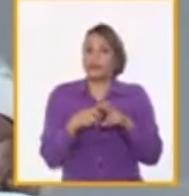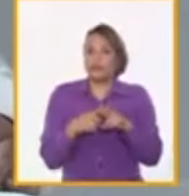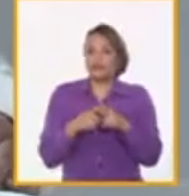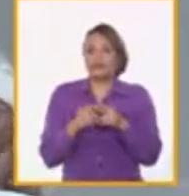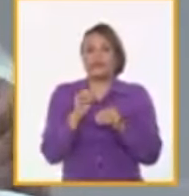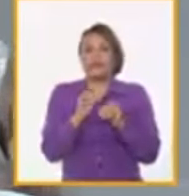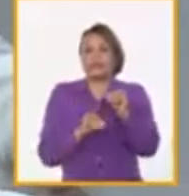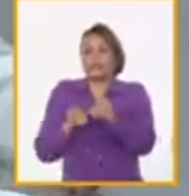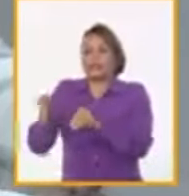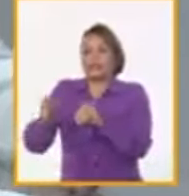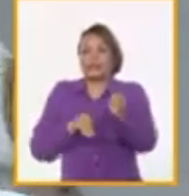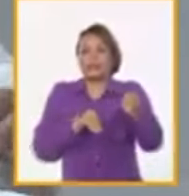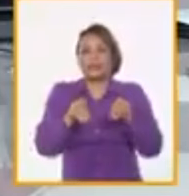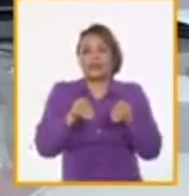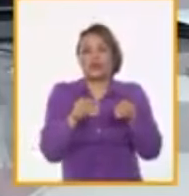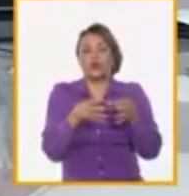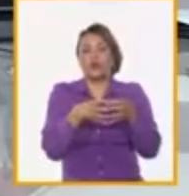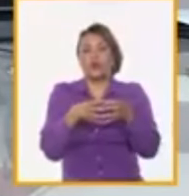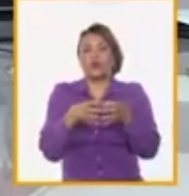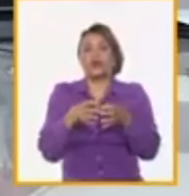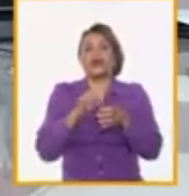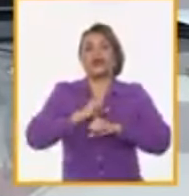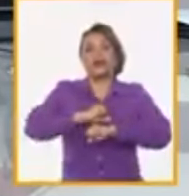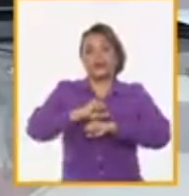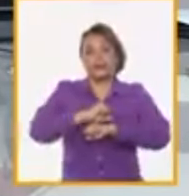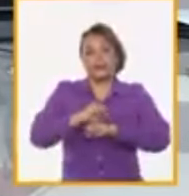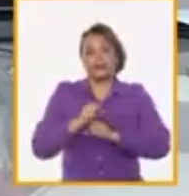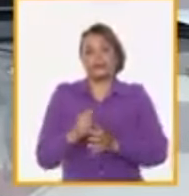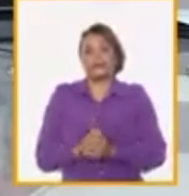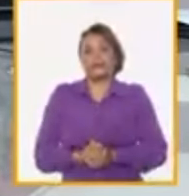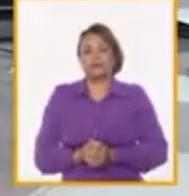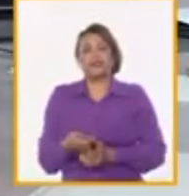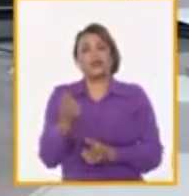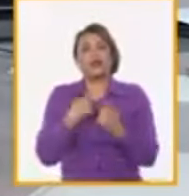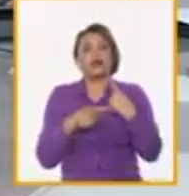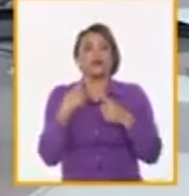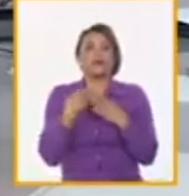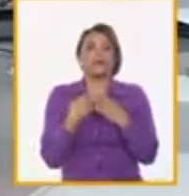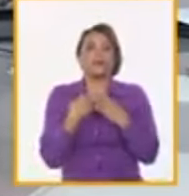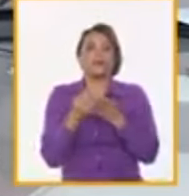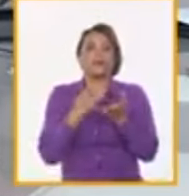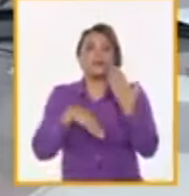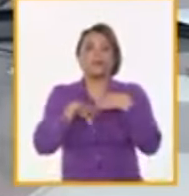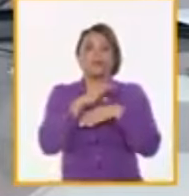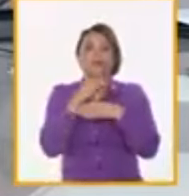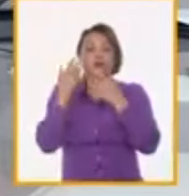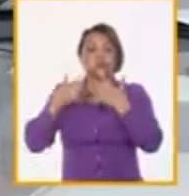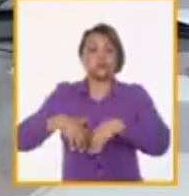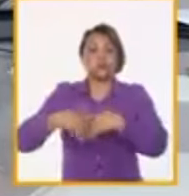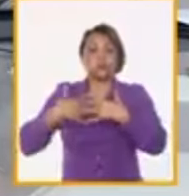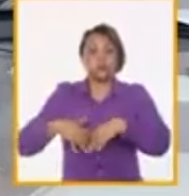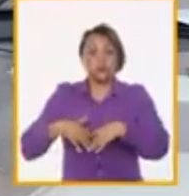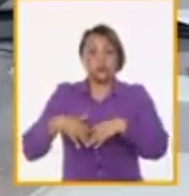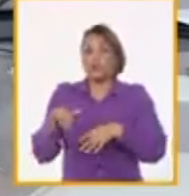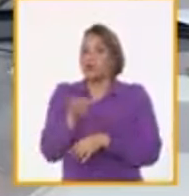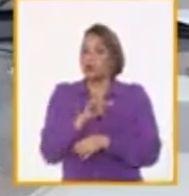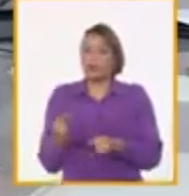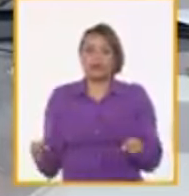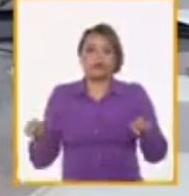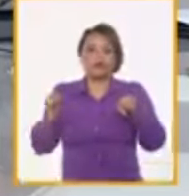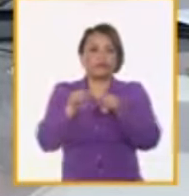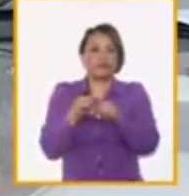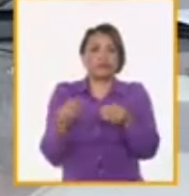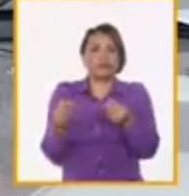equipos. Muchas empresas del Ministerio de Industria que se incorporan